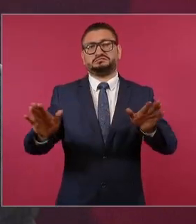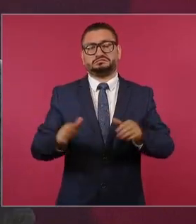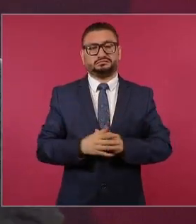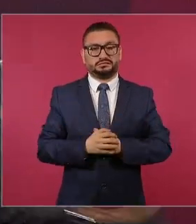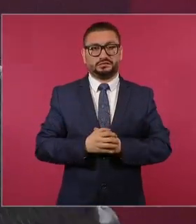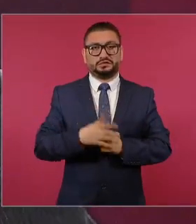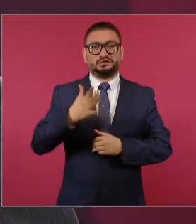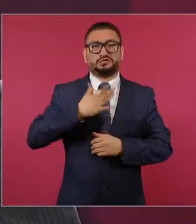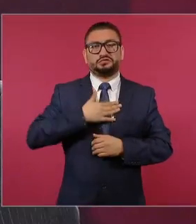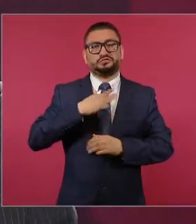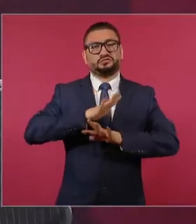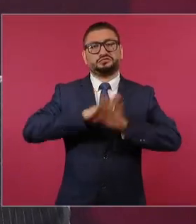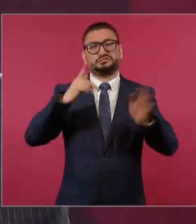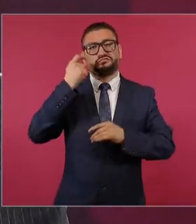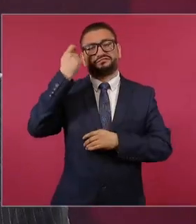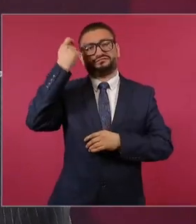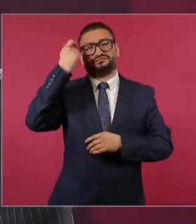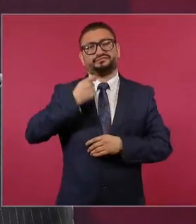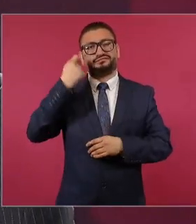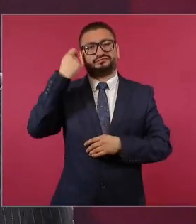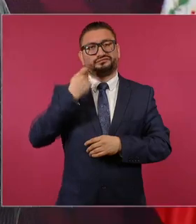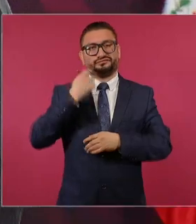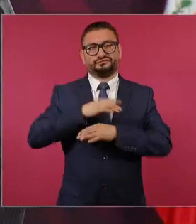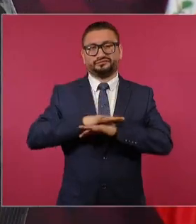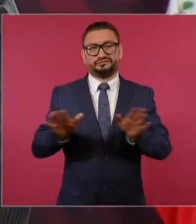Y me jubilo.